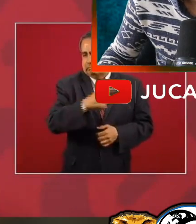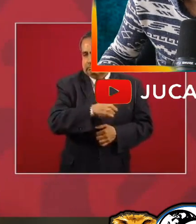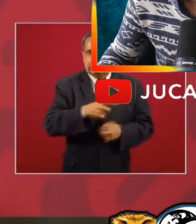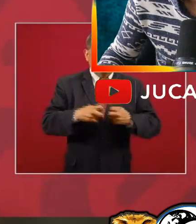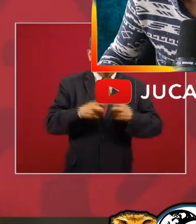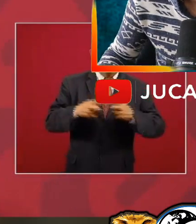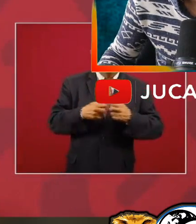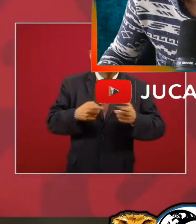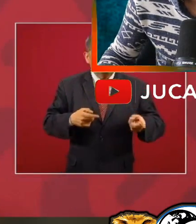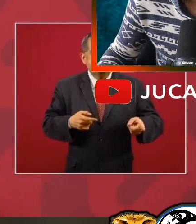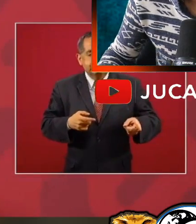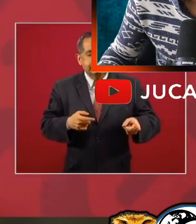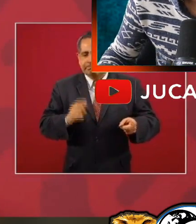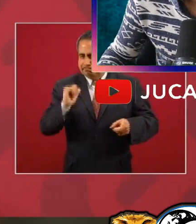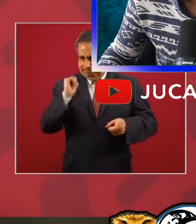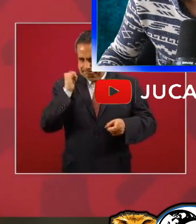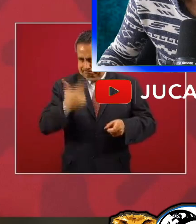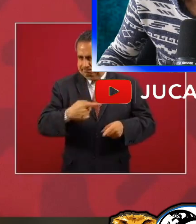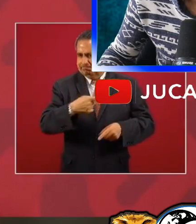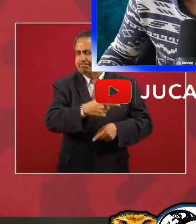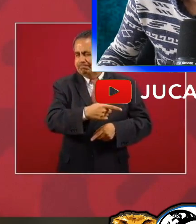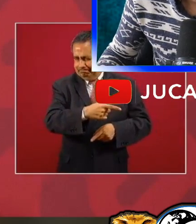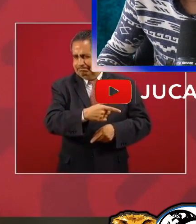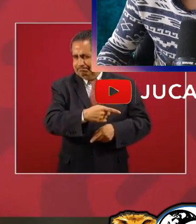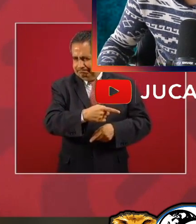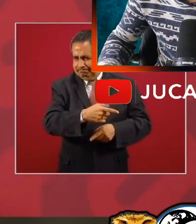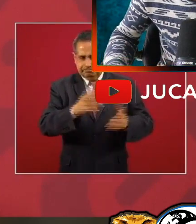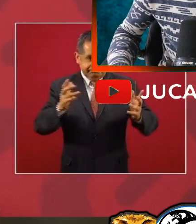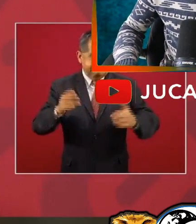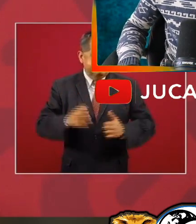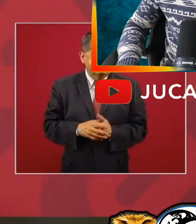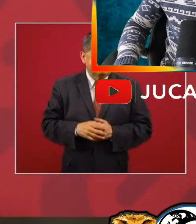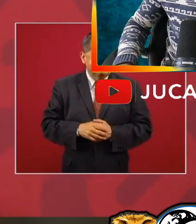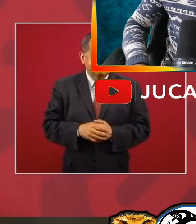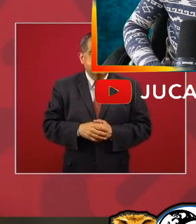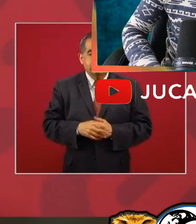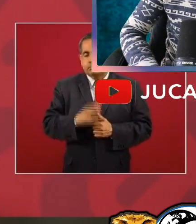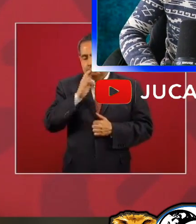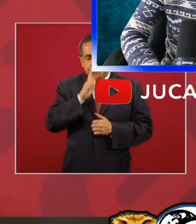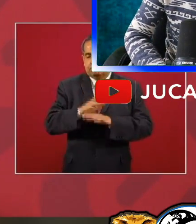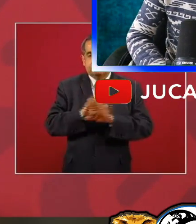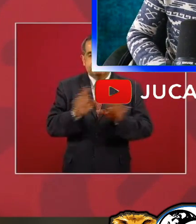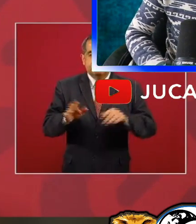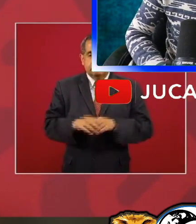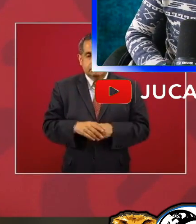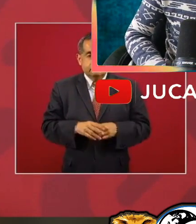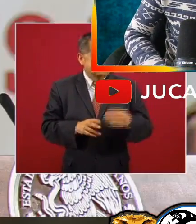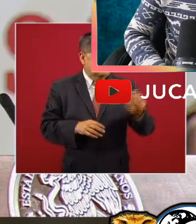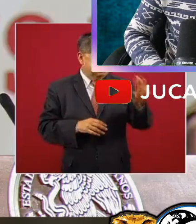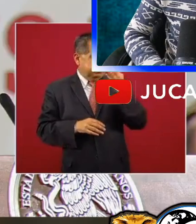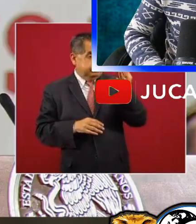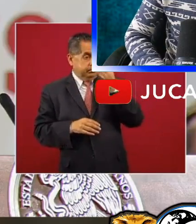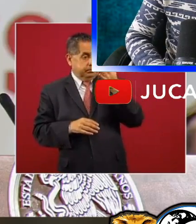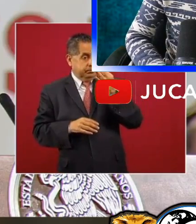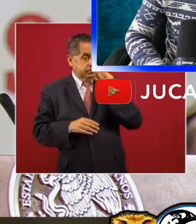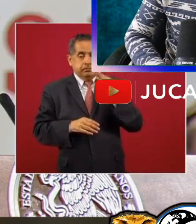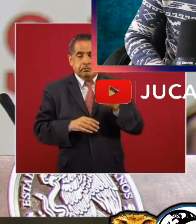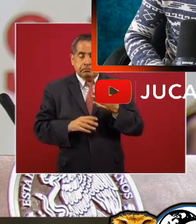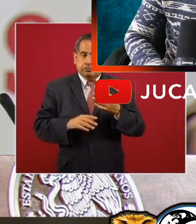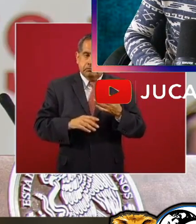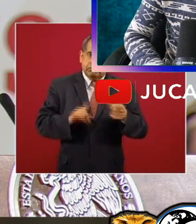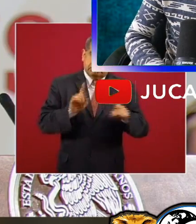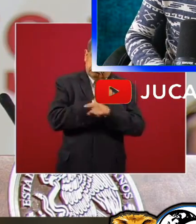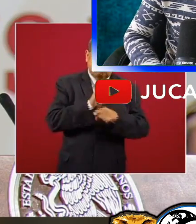Entonces, lo mejor es no caer en ninguna provocación.